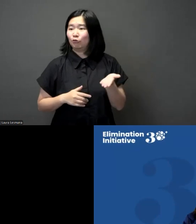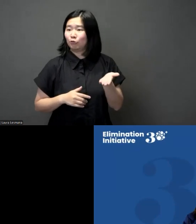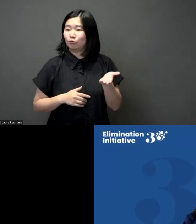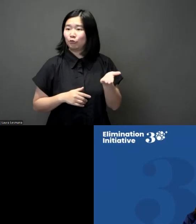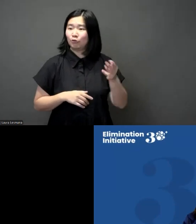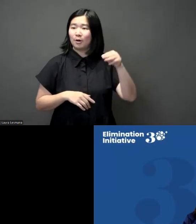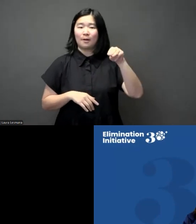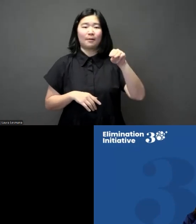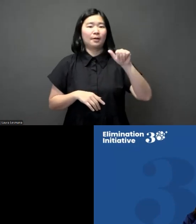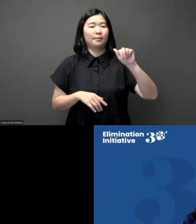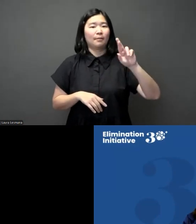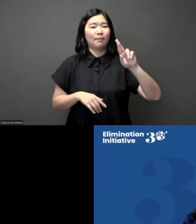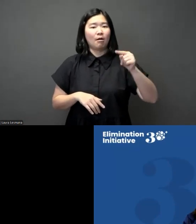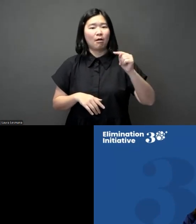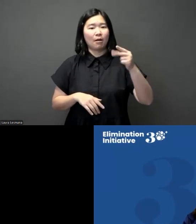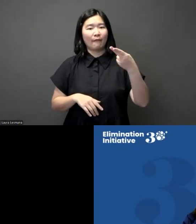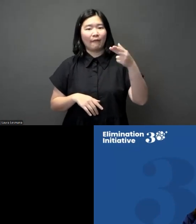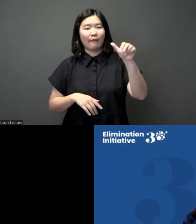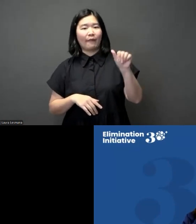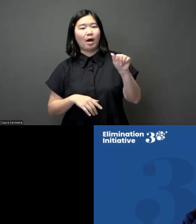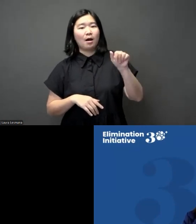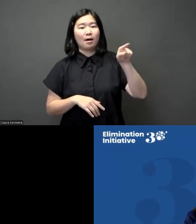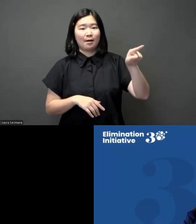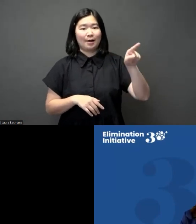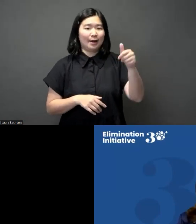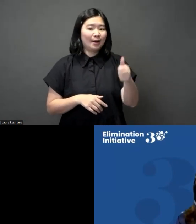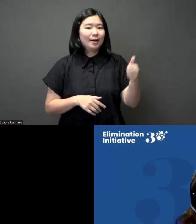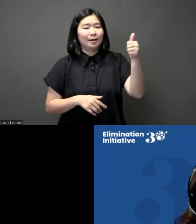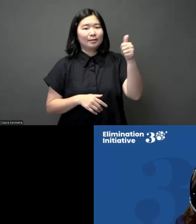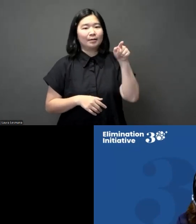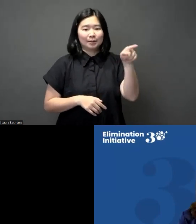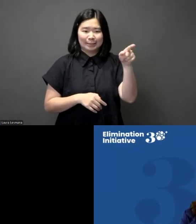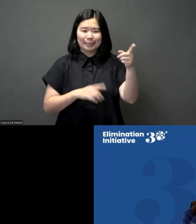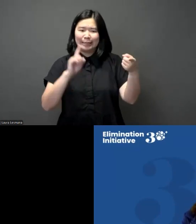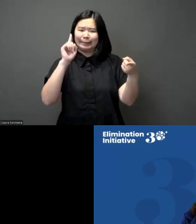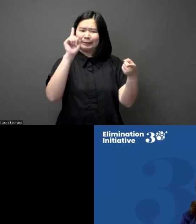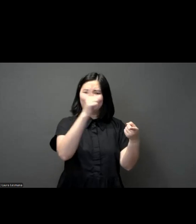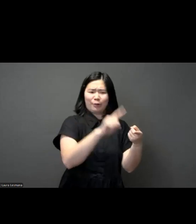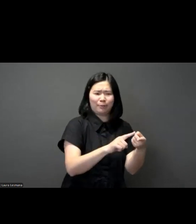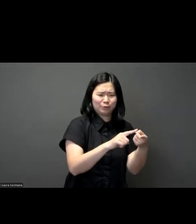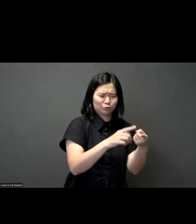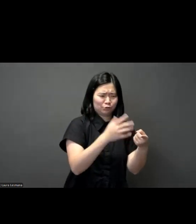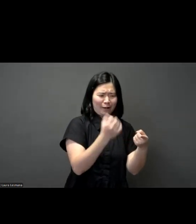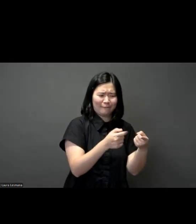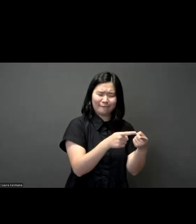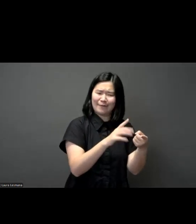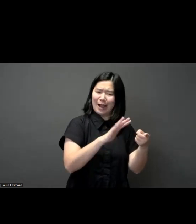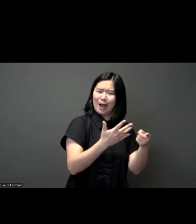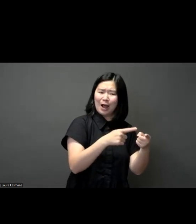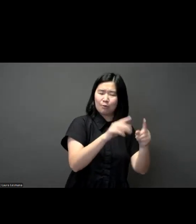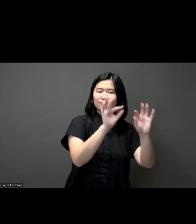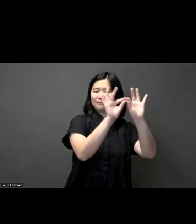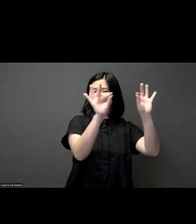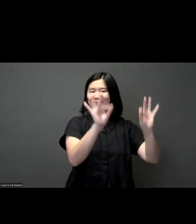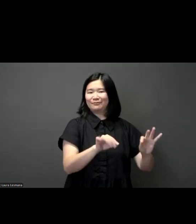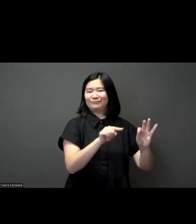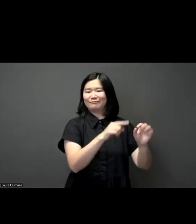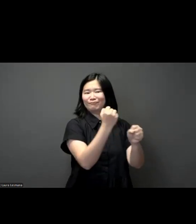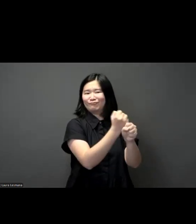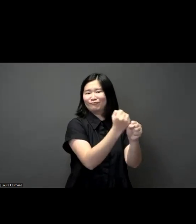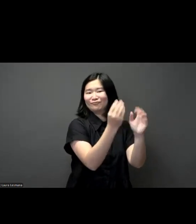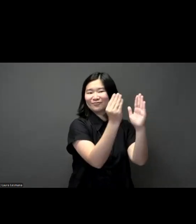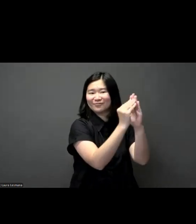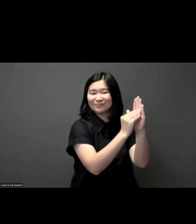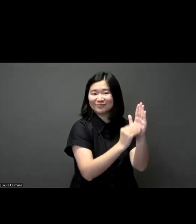de la iniciativa en la Organización Panamericana de la Salud. La vamos a presentar. Muchísimas gracias. Buenos días, buenas tardes,